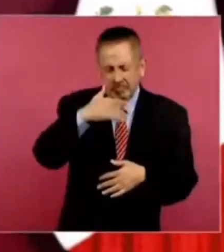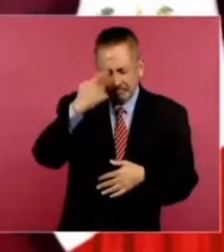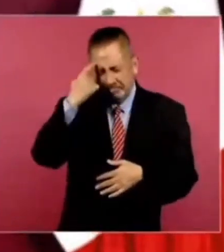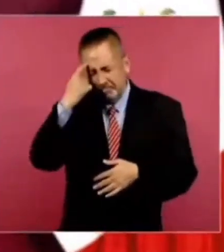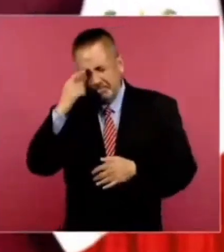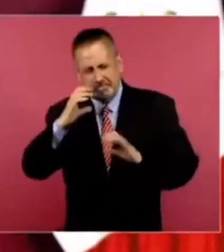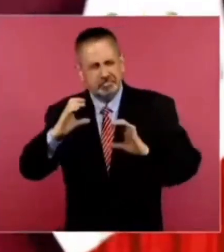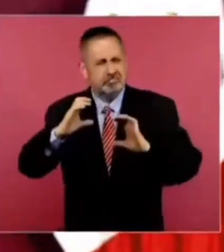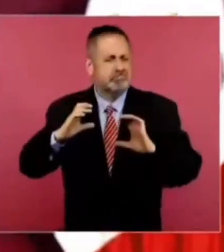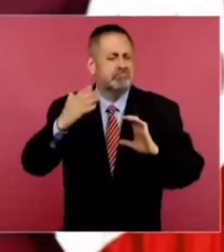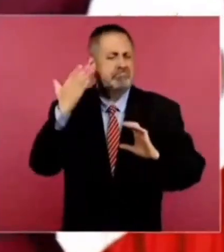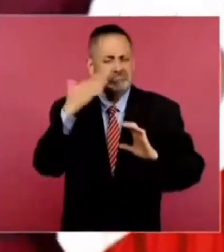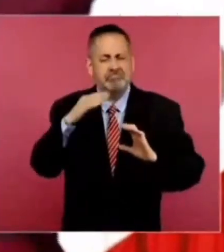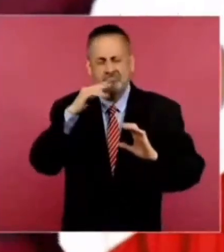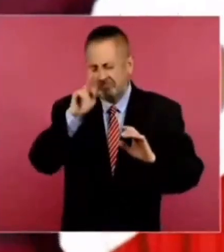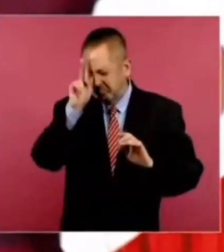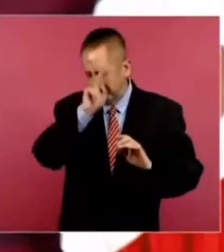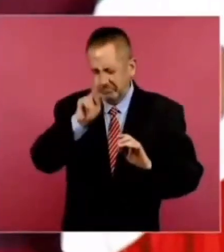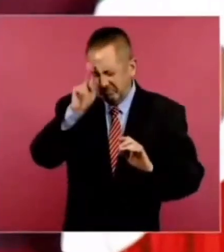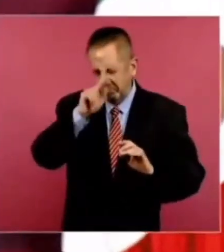consciente,